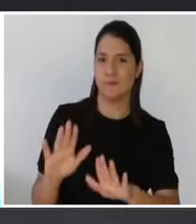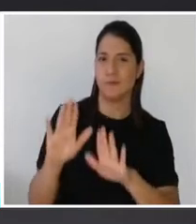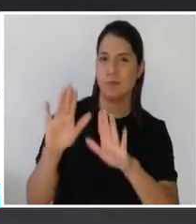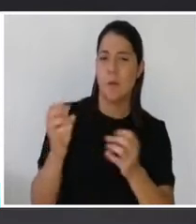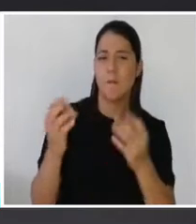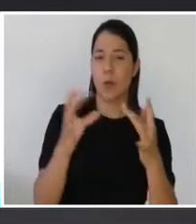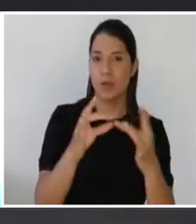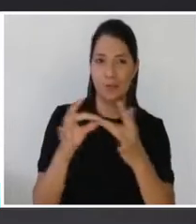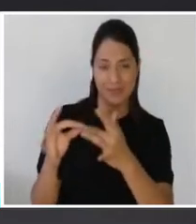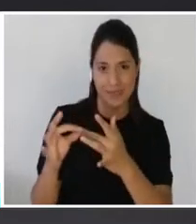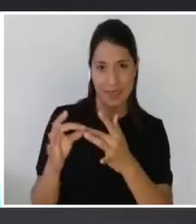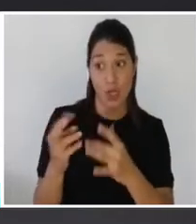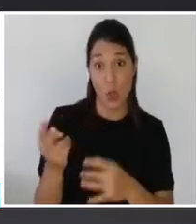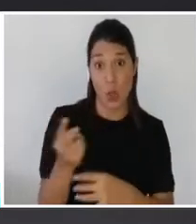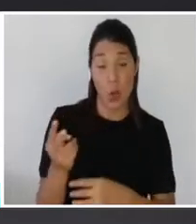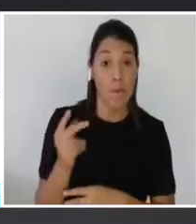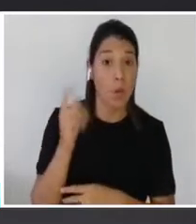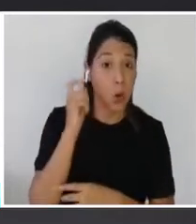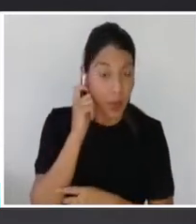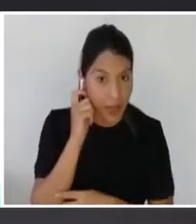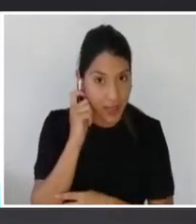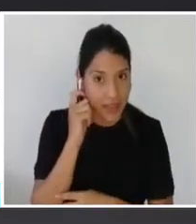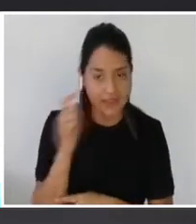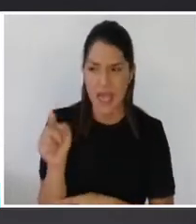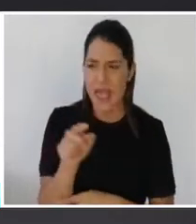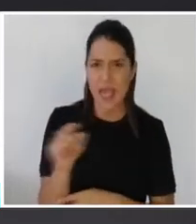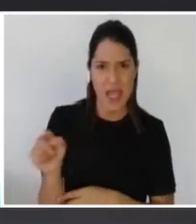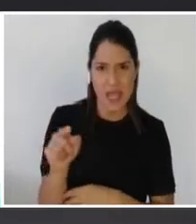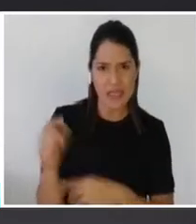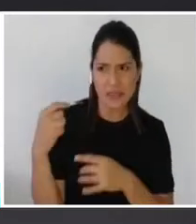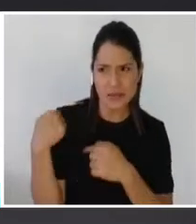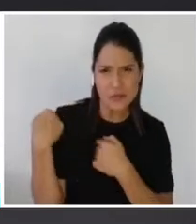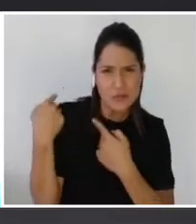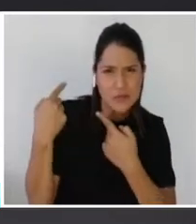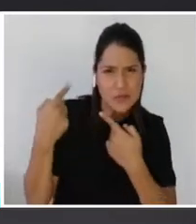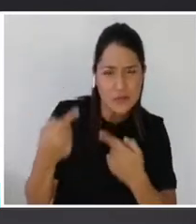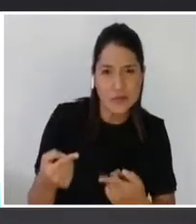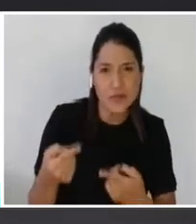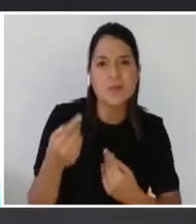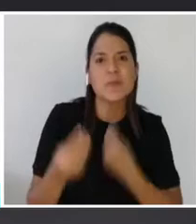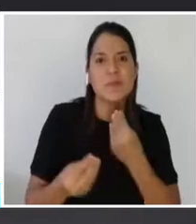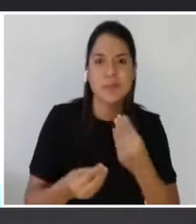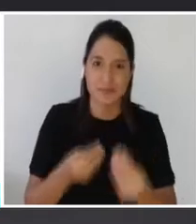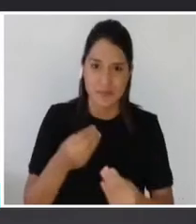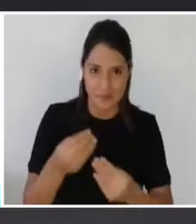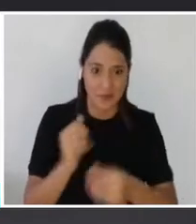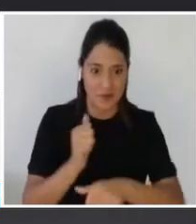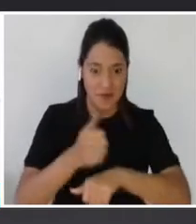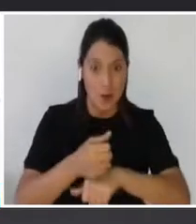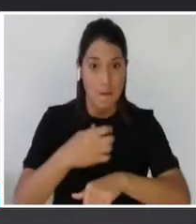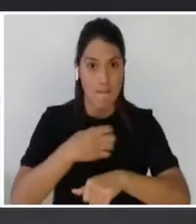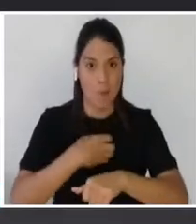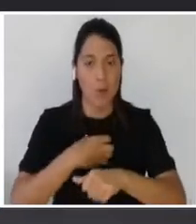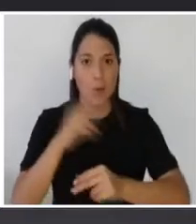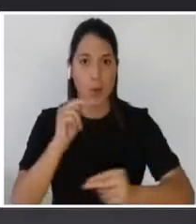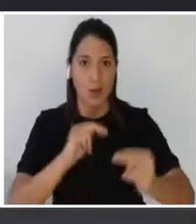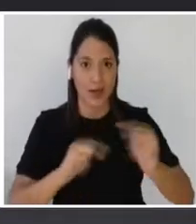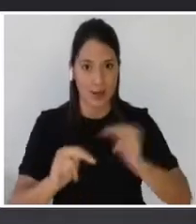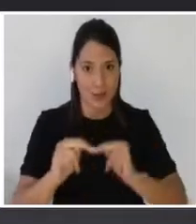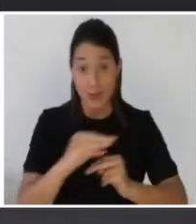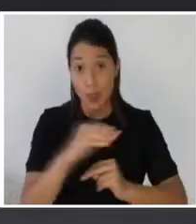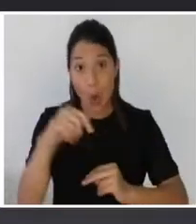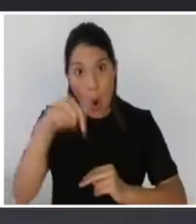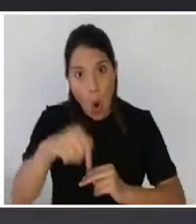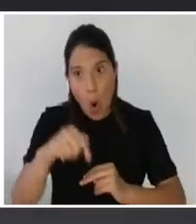dos mujeres quienes a lo largo de los últimos años se han desempeñado como emprendedoras y hoy son unas